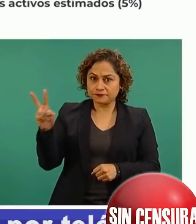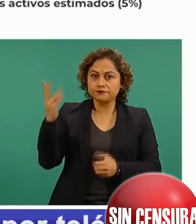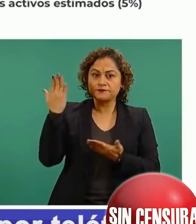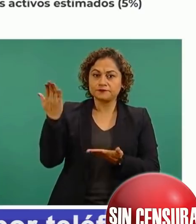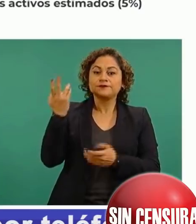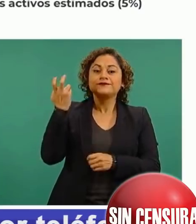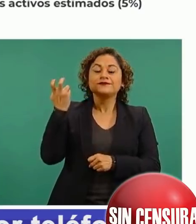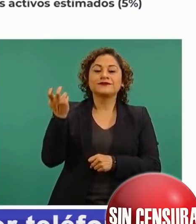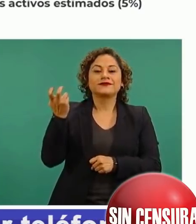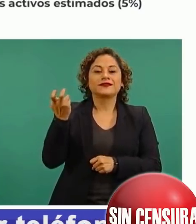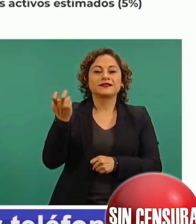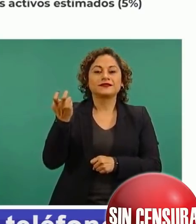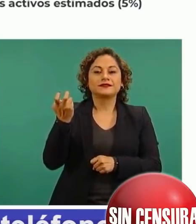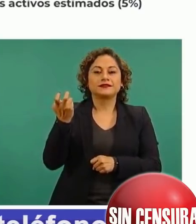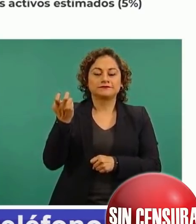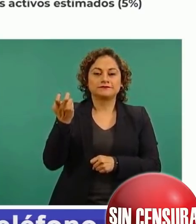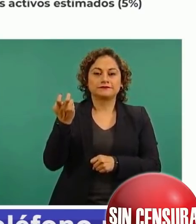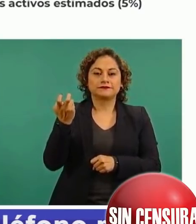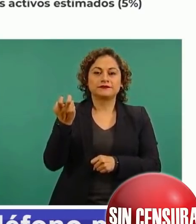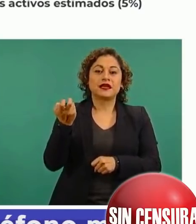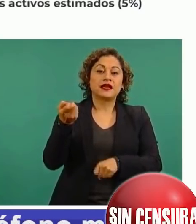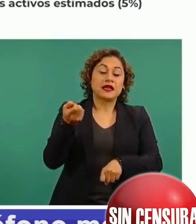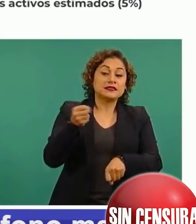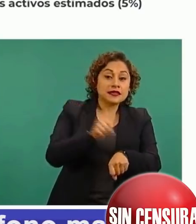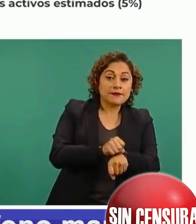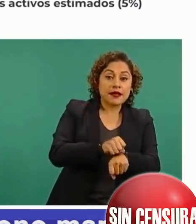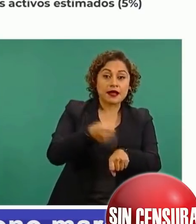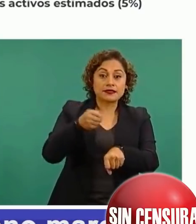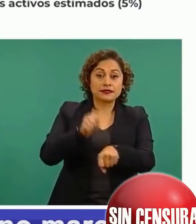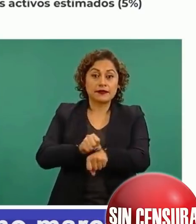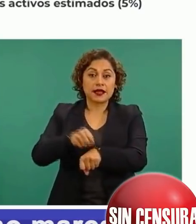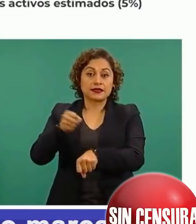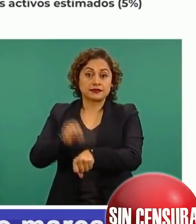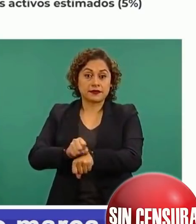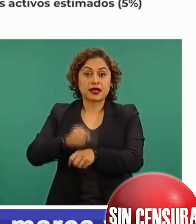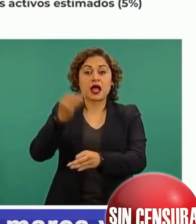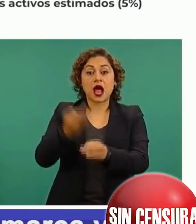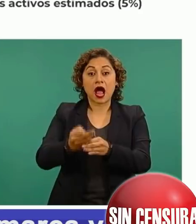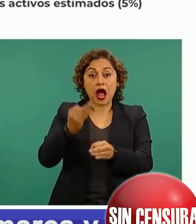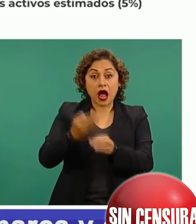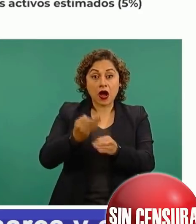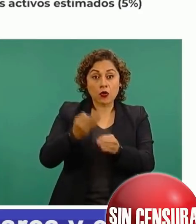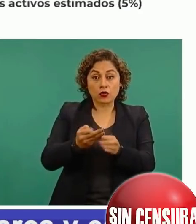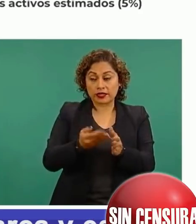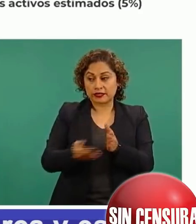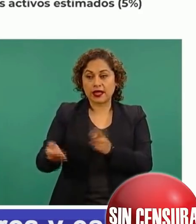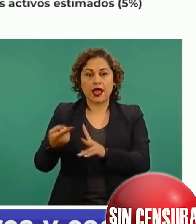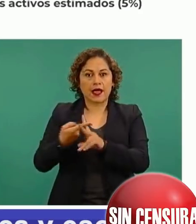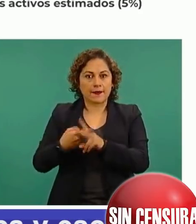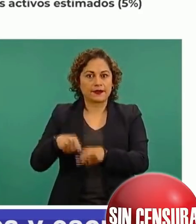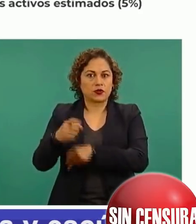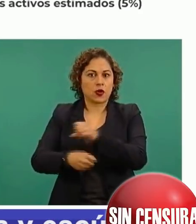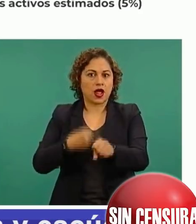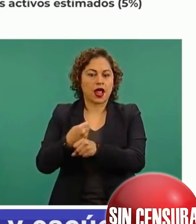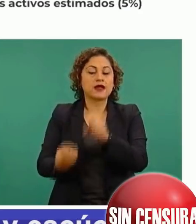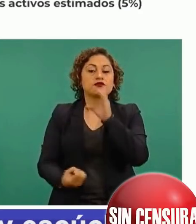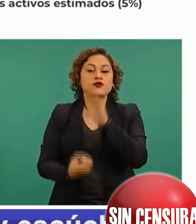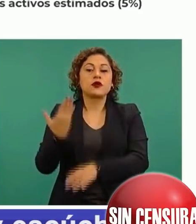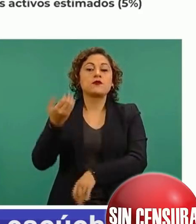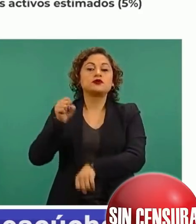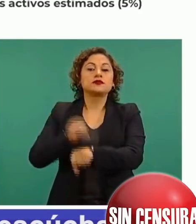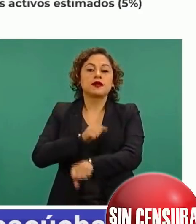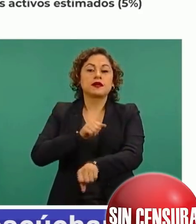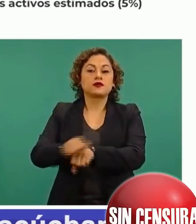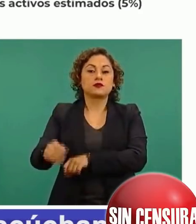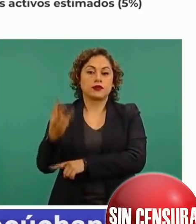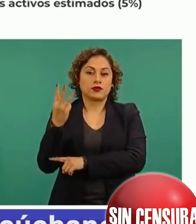año de 2021. En este momento vivimos la semana 3 del año y el corte de información ahí